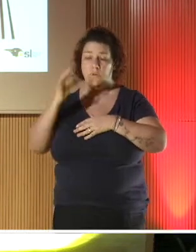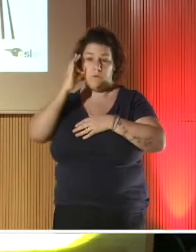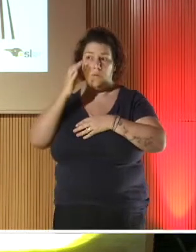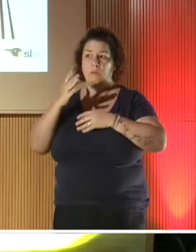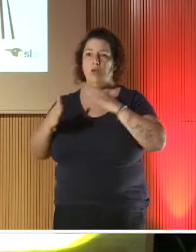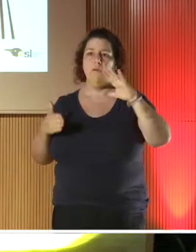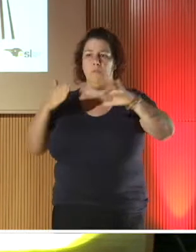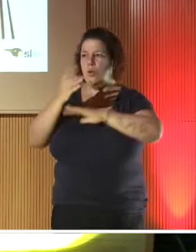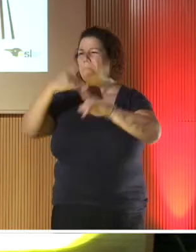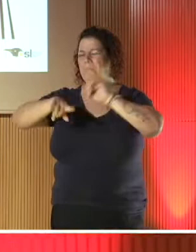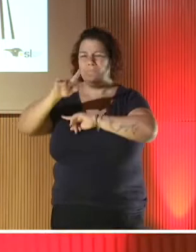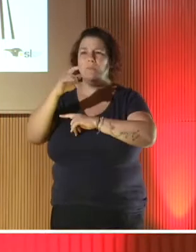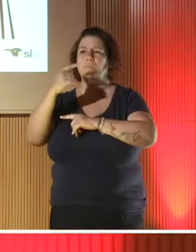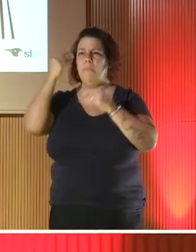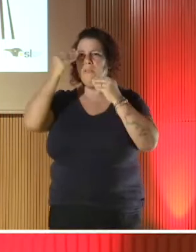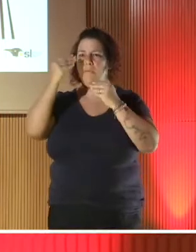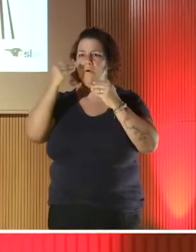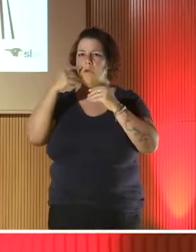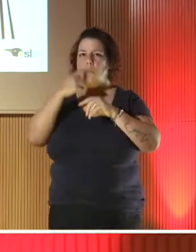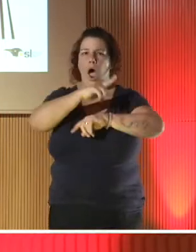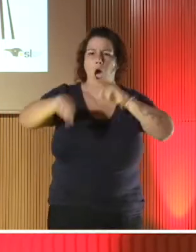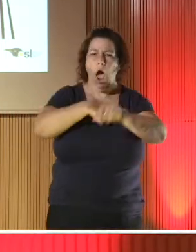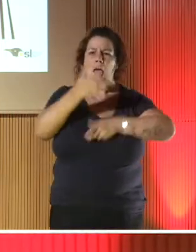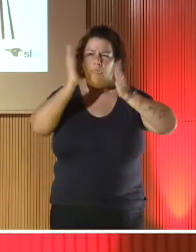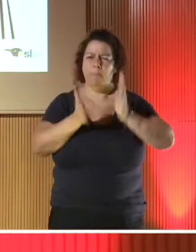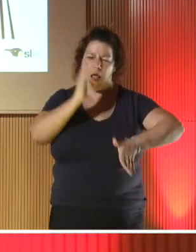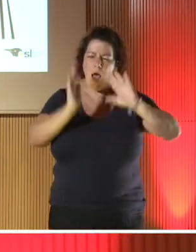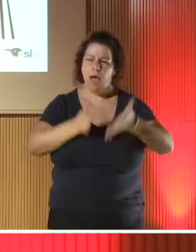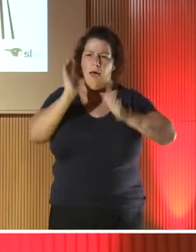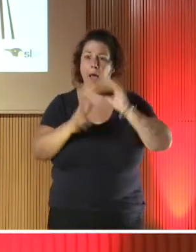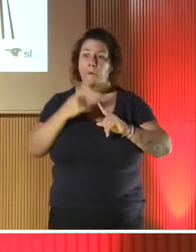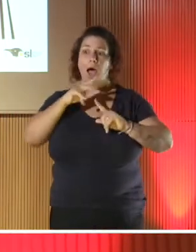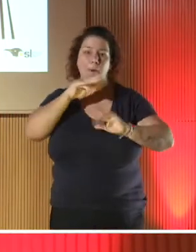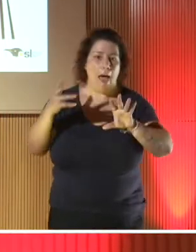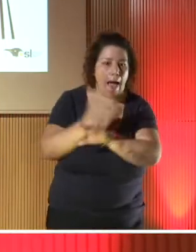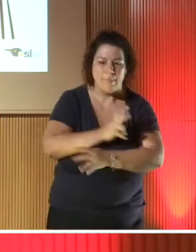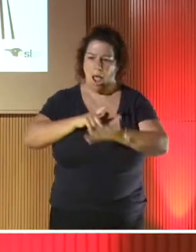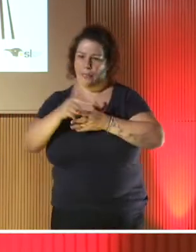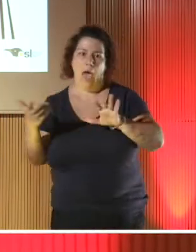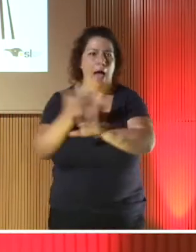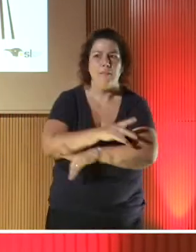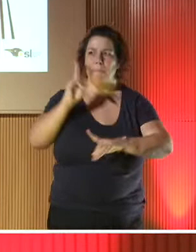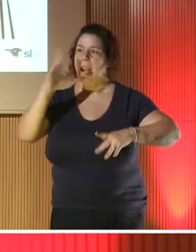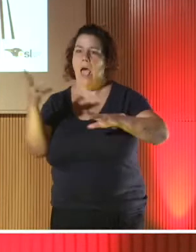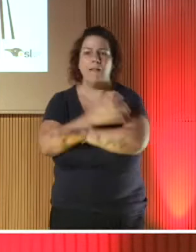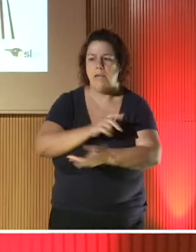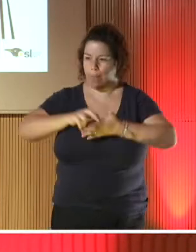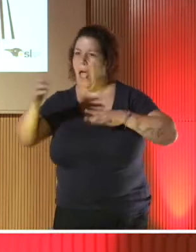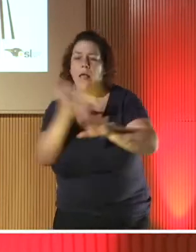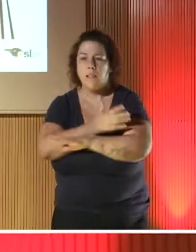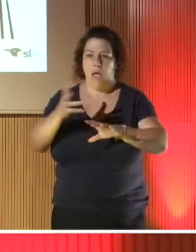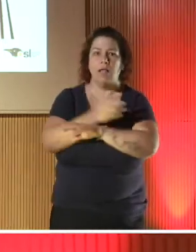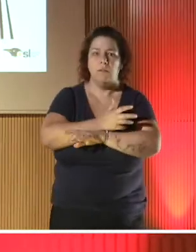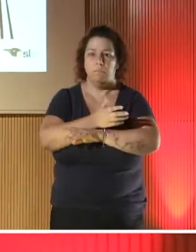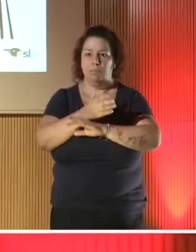mentira, que todos pensamos, pues cuantas más horas de terapia mejor, así mi hijo hablará antes, andará antes, señalará antes, mirará antes o caminará antes, ¿no?